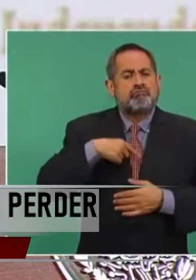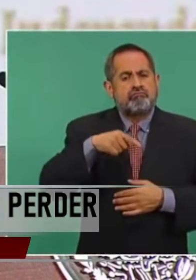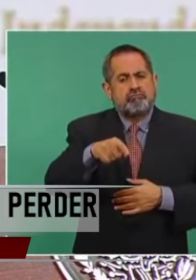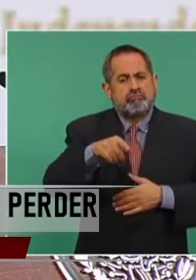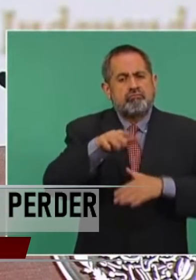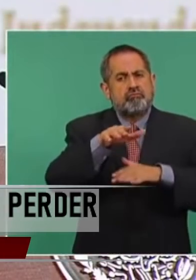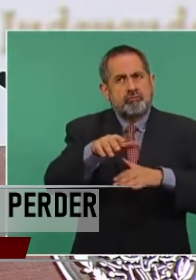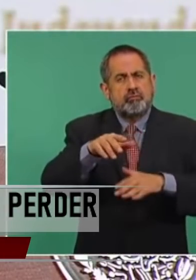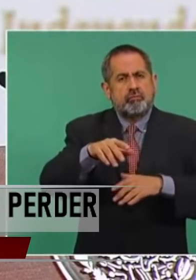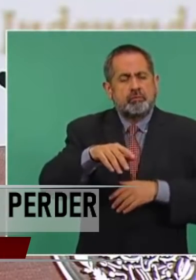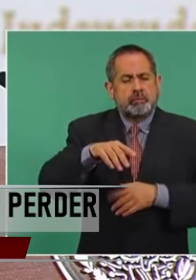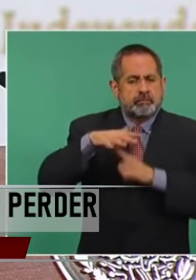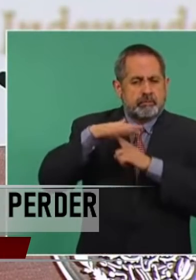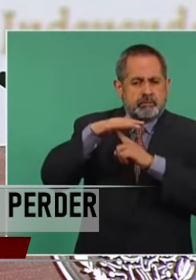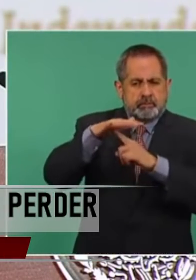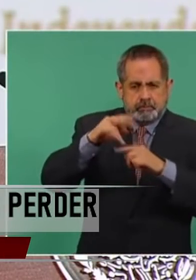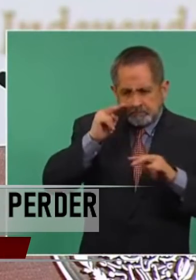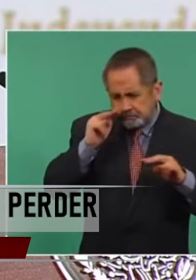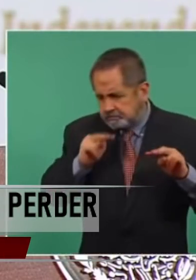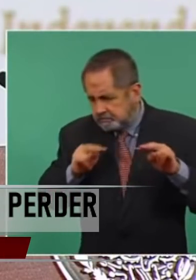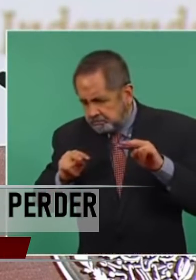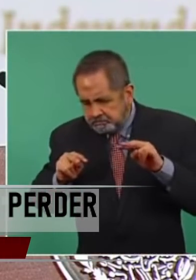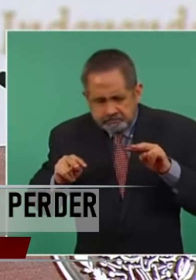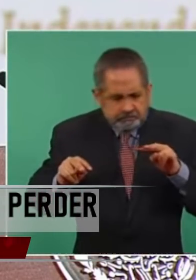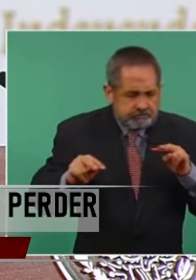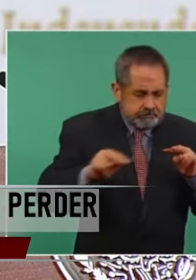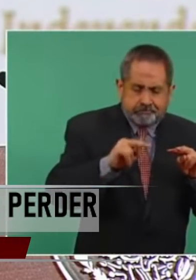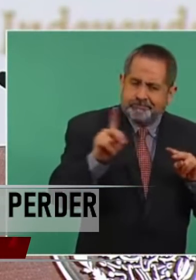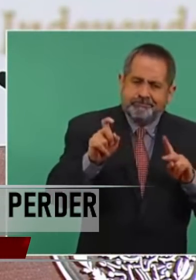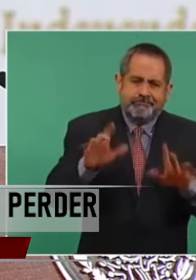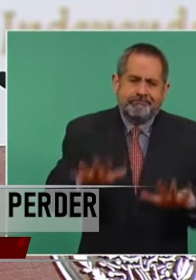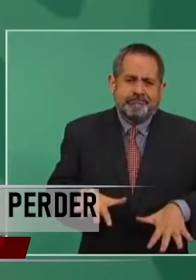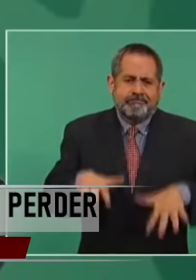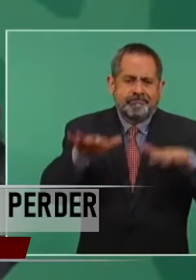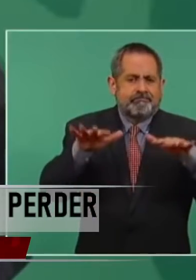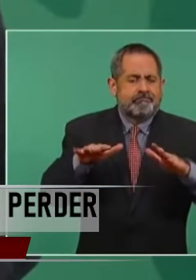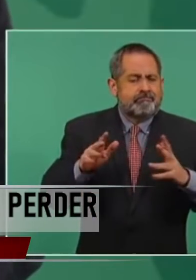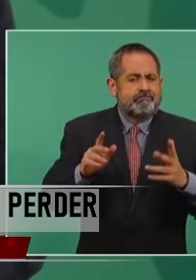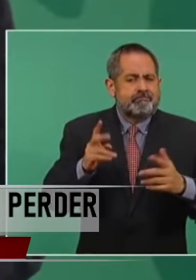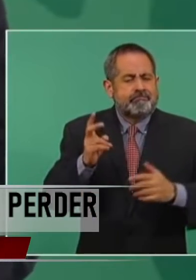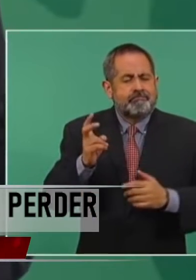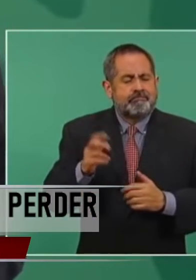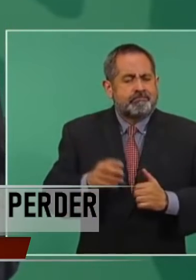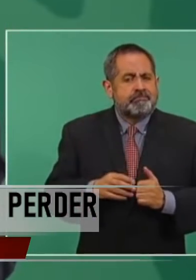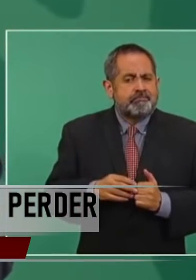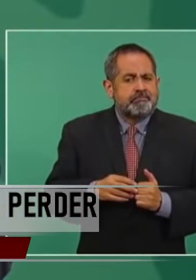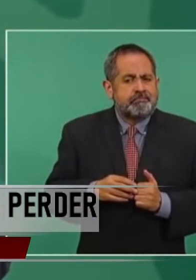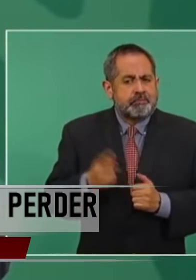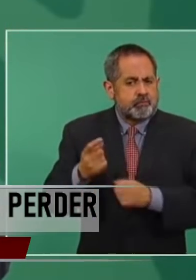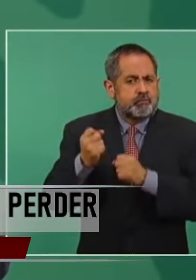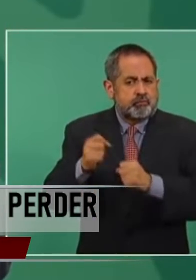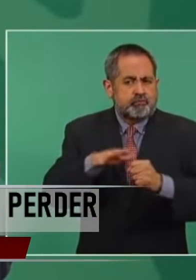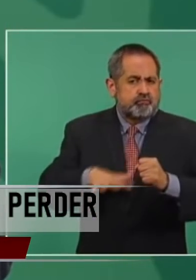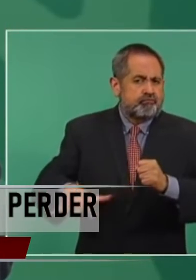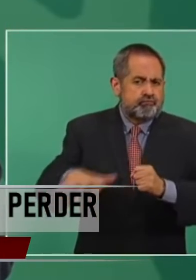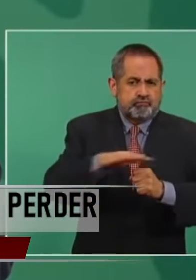sobrevolé una inundación pues fuerte